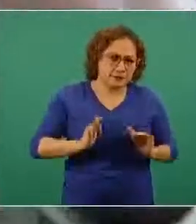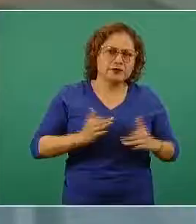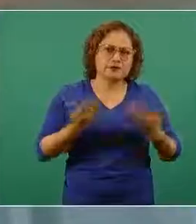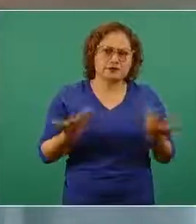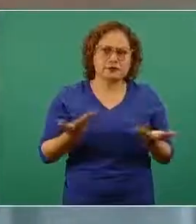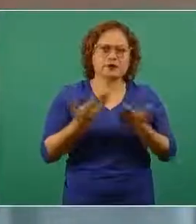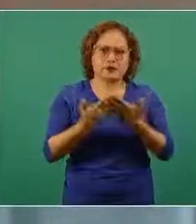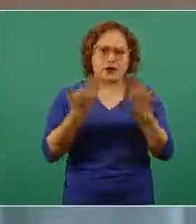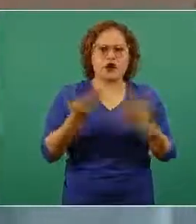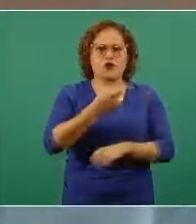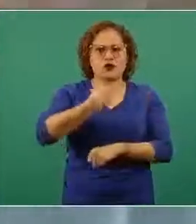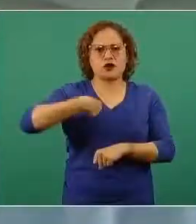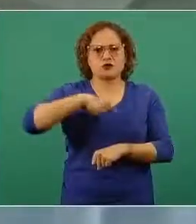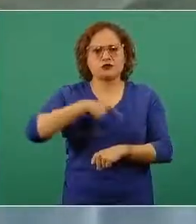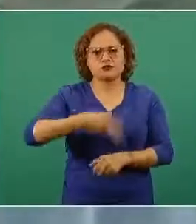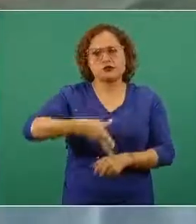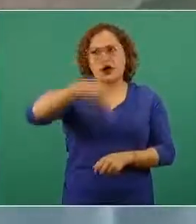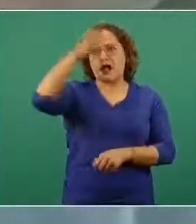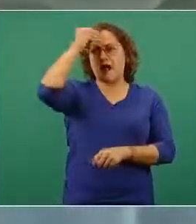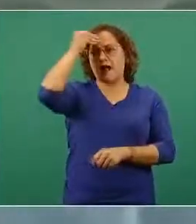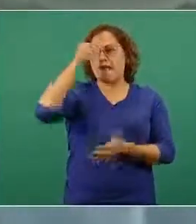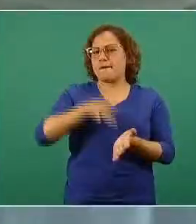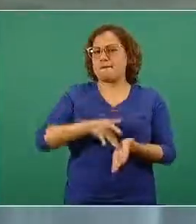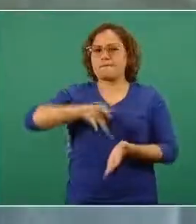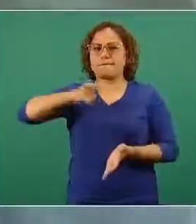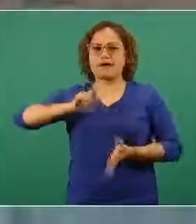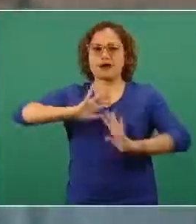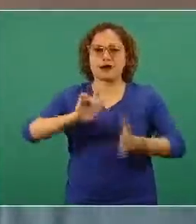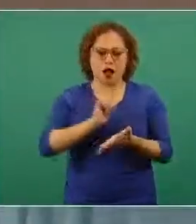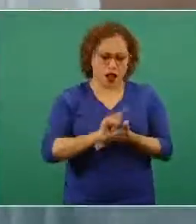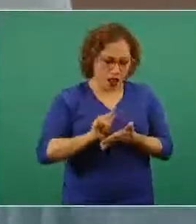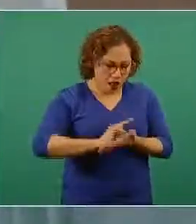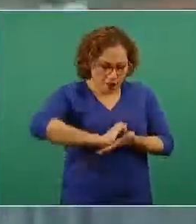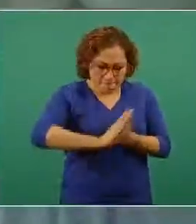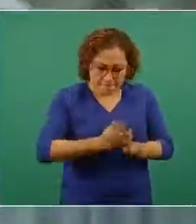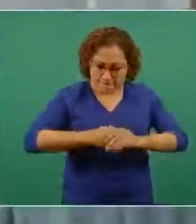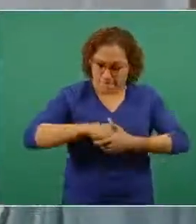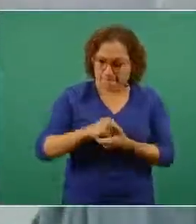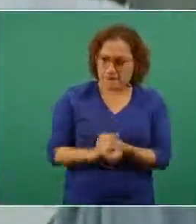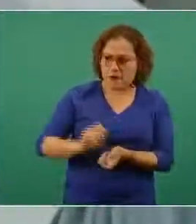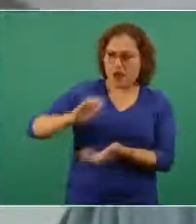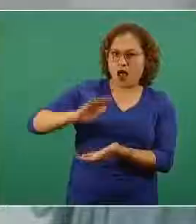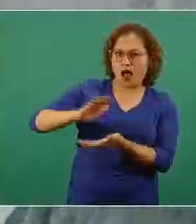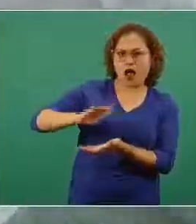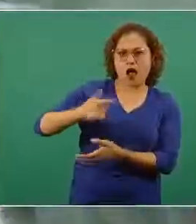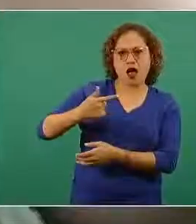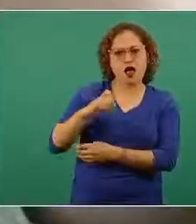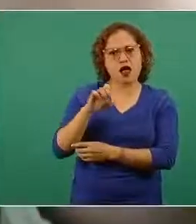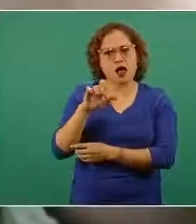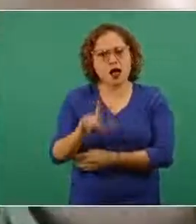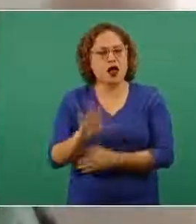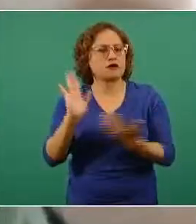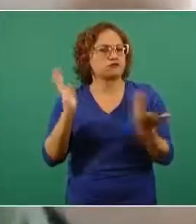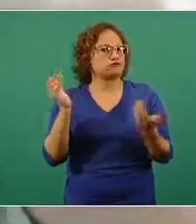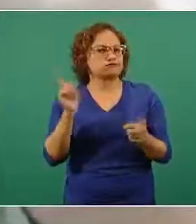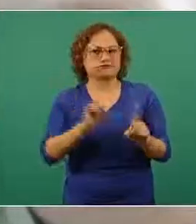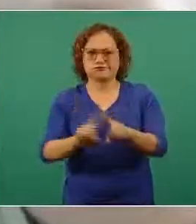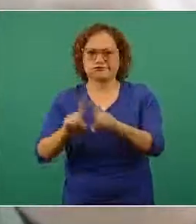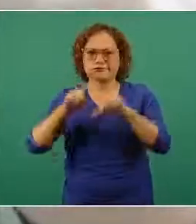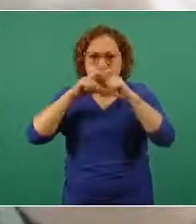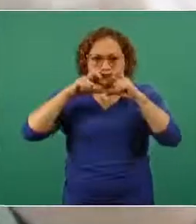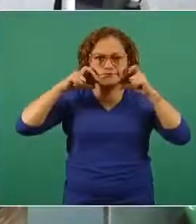métodos para lavarse las manos, usar jaboncito, usar alcohol gel y pues nuestro cubreboca en todo momento, ¿no? Pues en nuestras